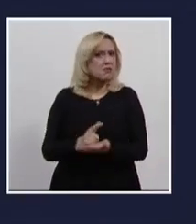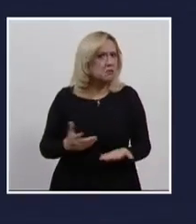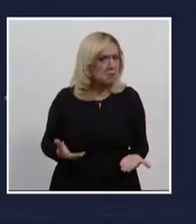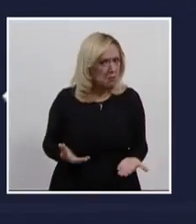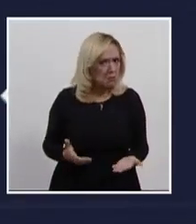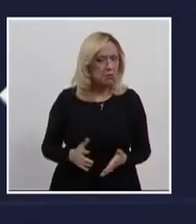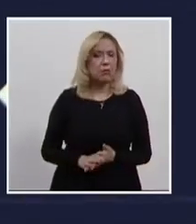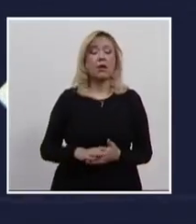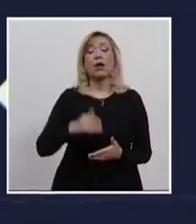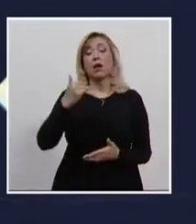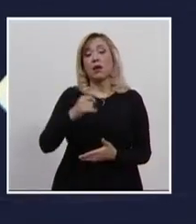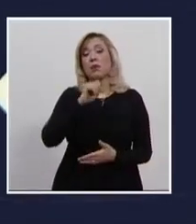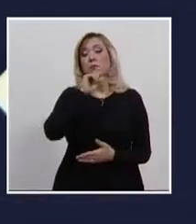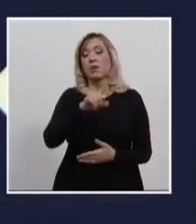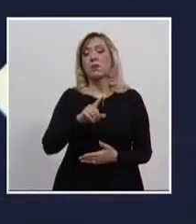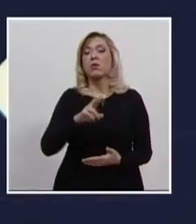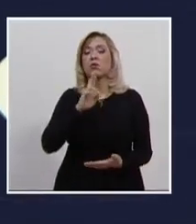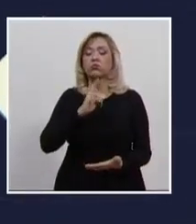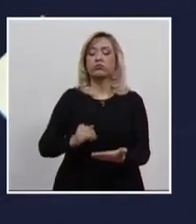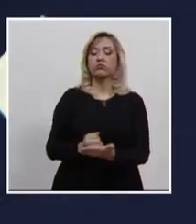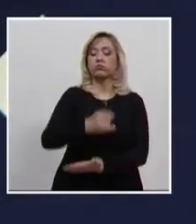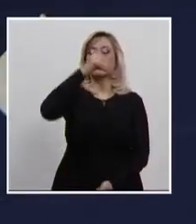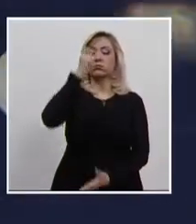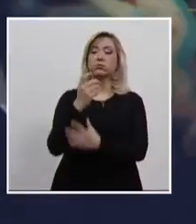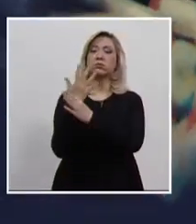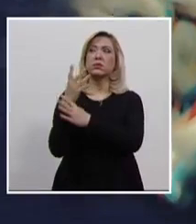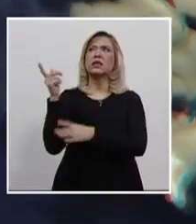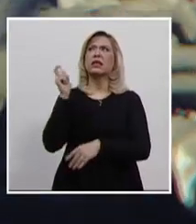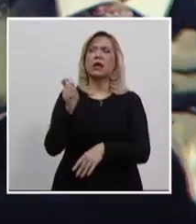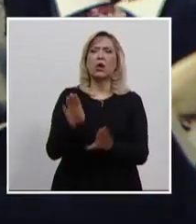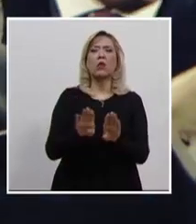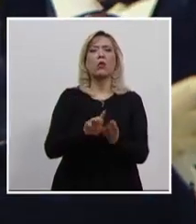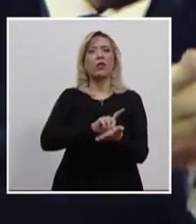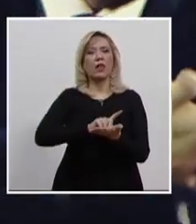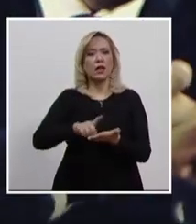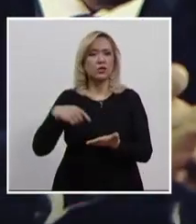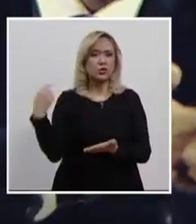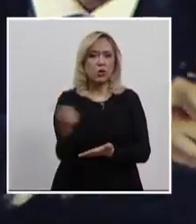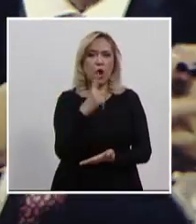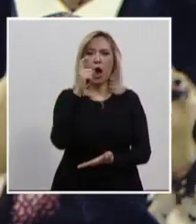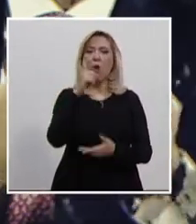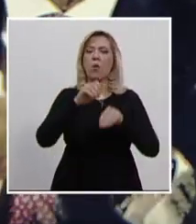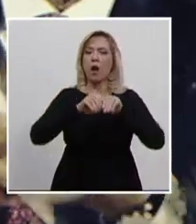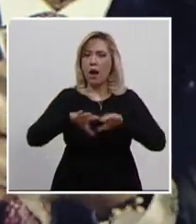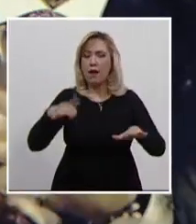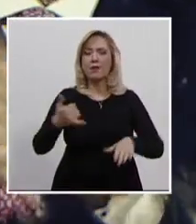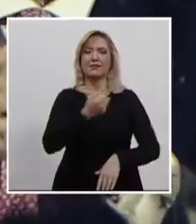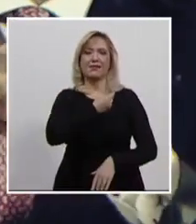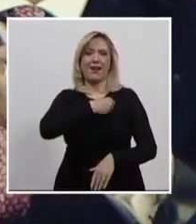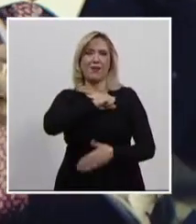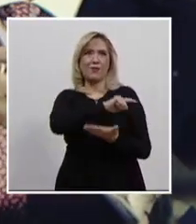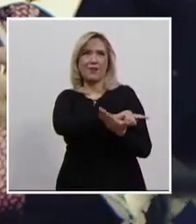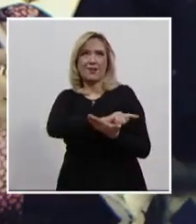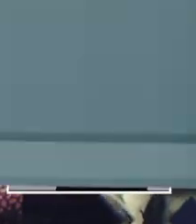analizarán sentencias del Tribunal Constitucional sobre el derecho al agua y al medio ambiente sano.